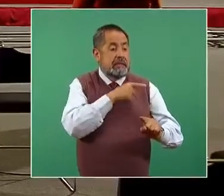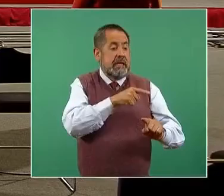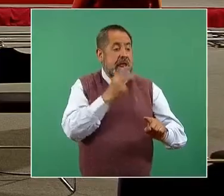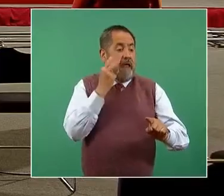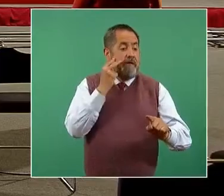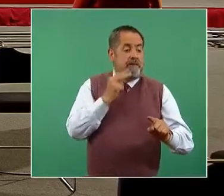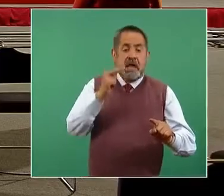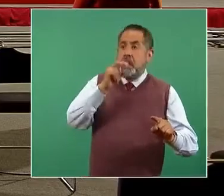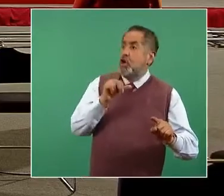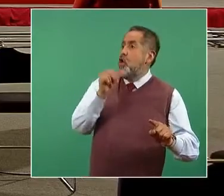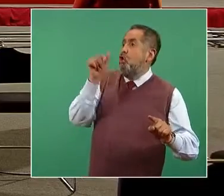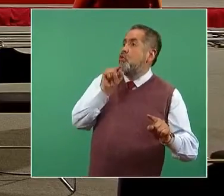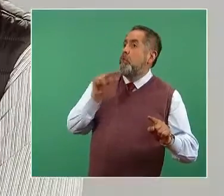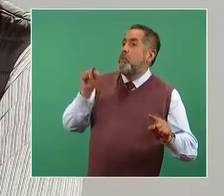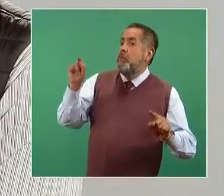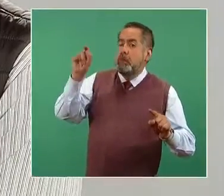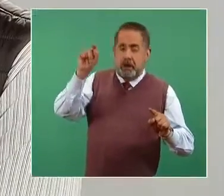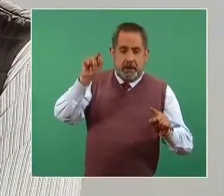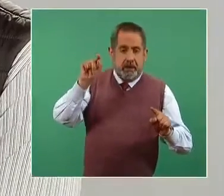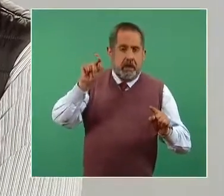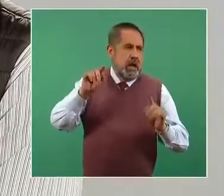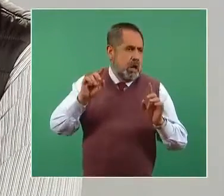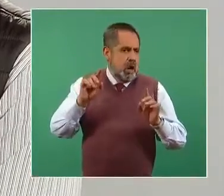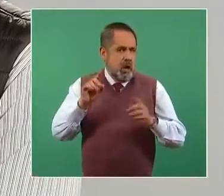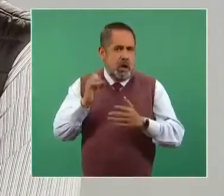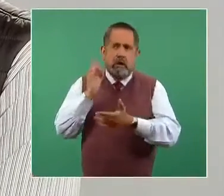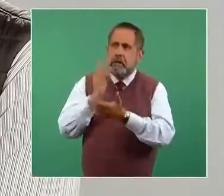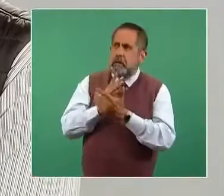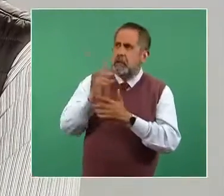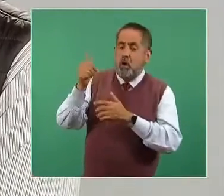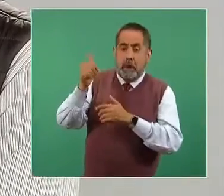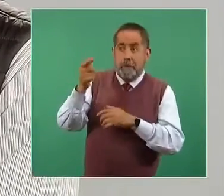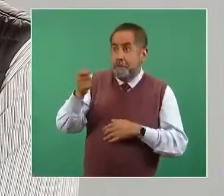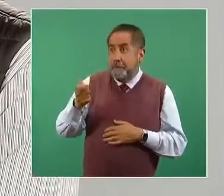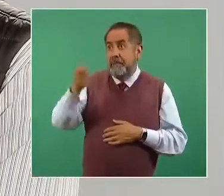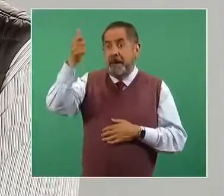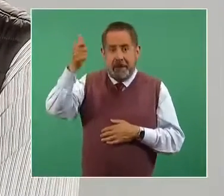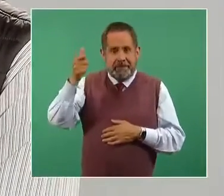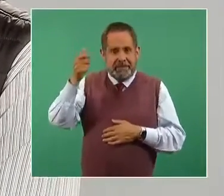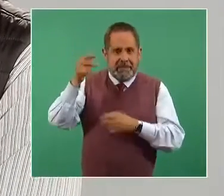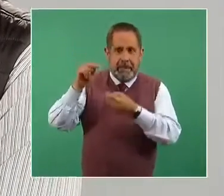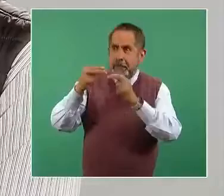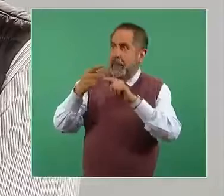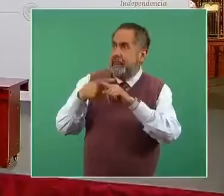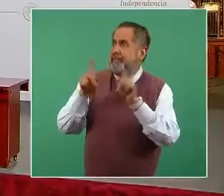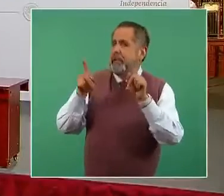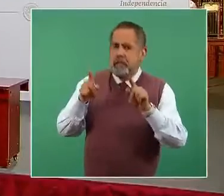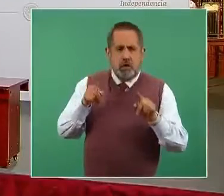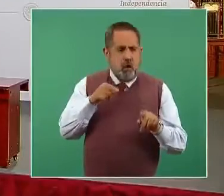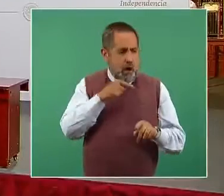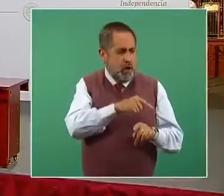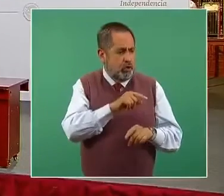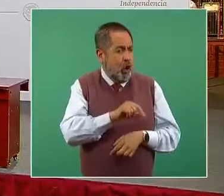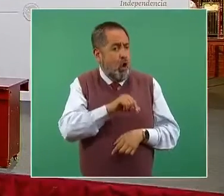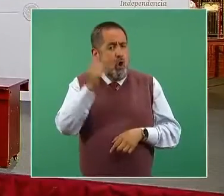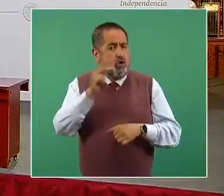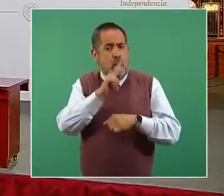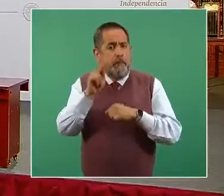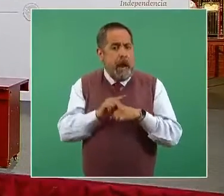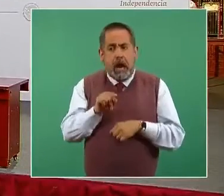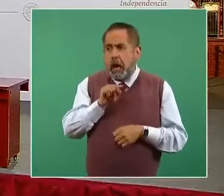no necesariamente o solo a los países en donde se identificó por primera vez estas variantes, sino a otros países en el